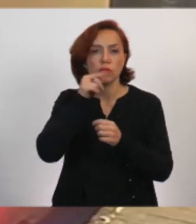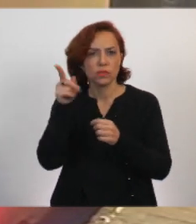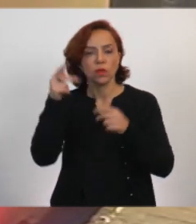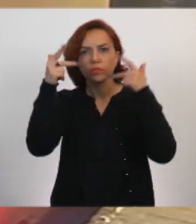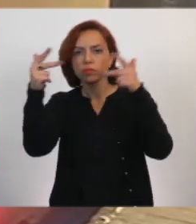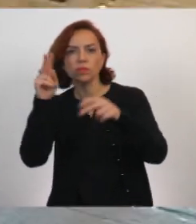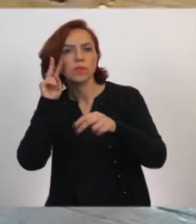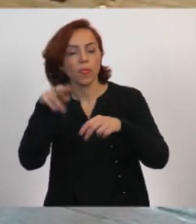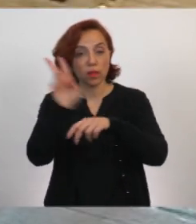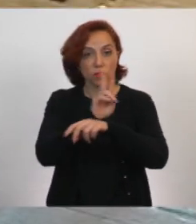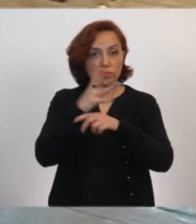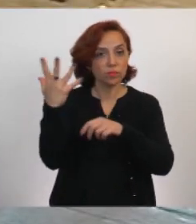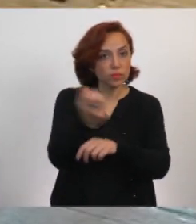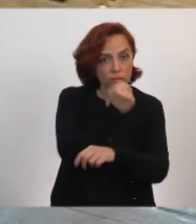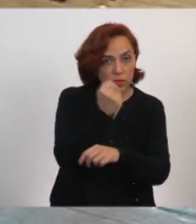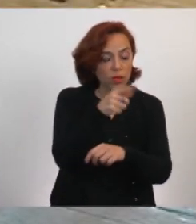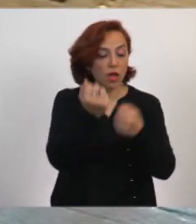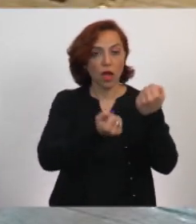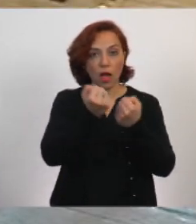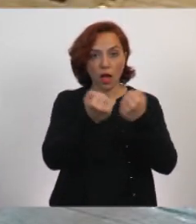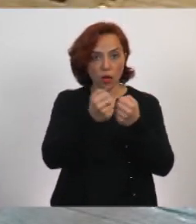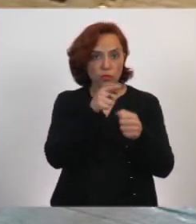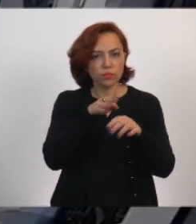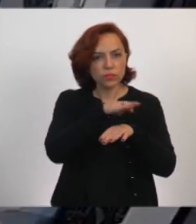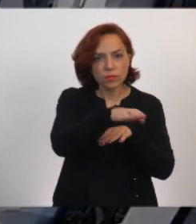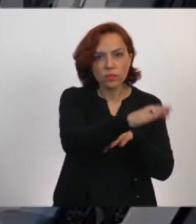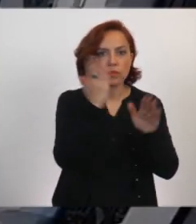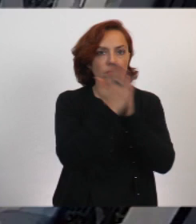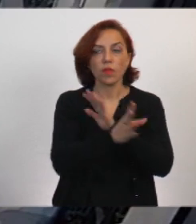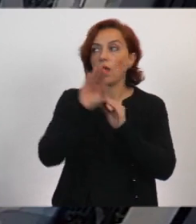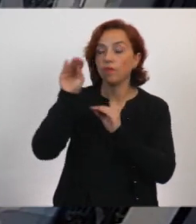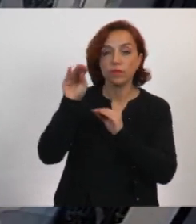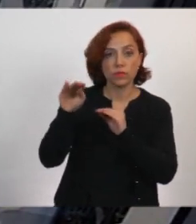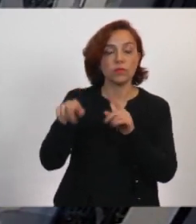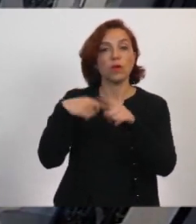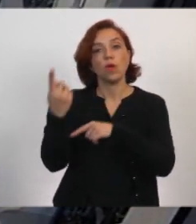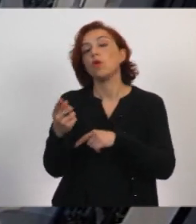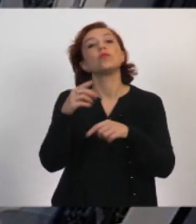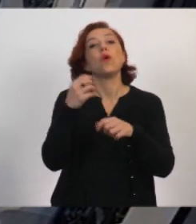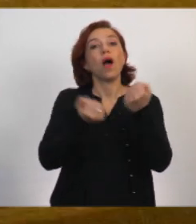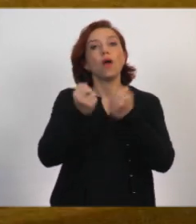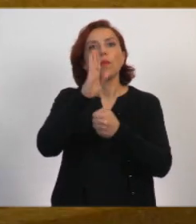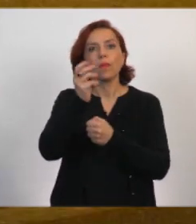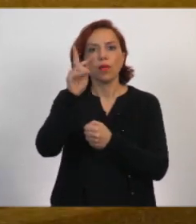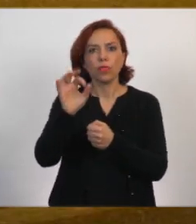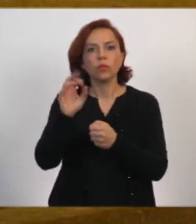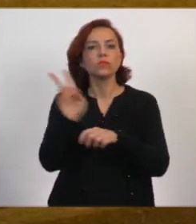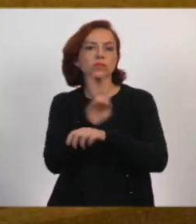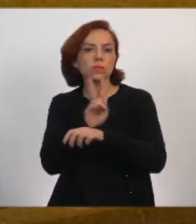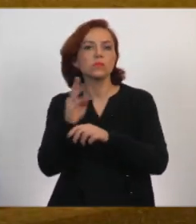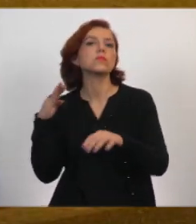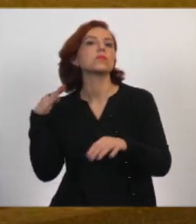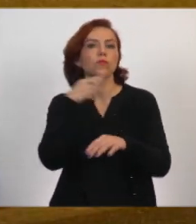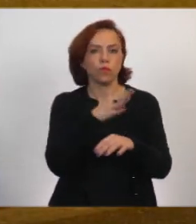a la policía y los visualizadores de las cámaras presentes en la zona lograron localizar el vehículo en el que fugaban. Se comunicó su ubicación a un móvil del PADO